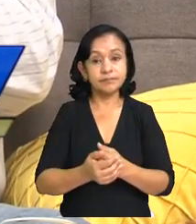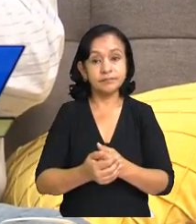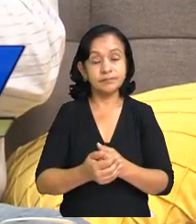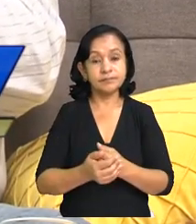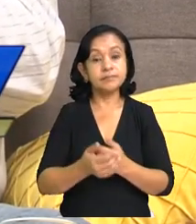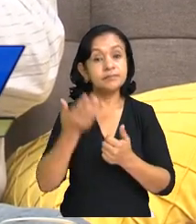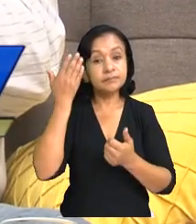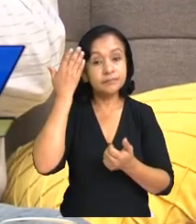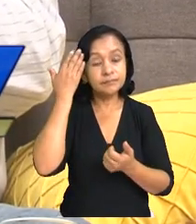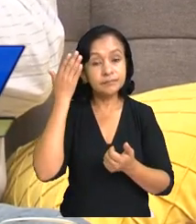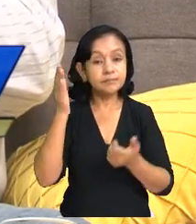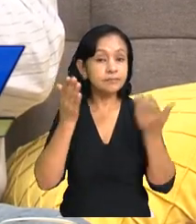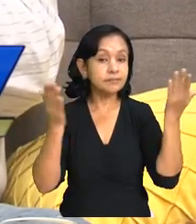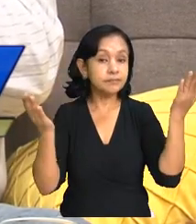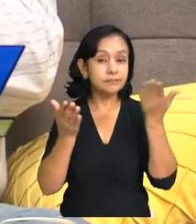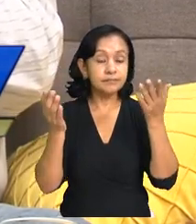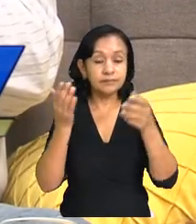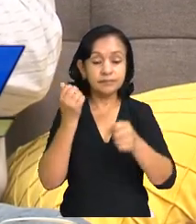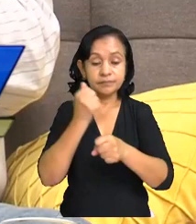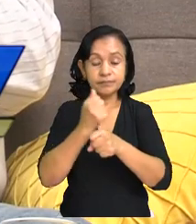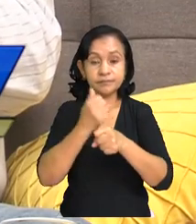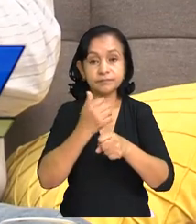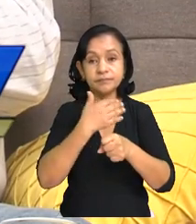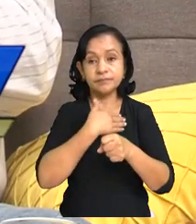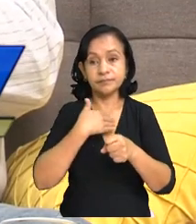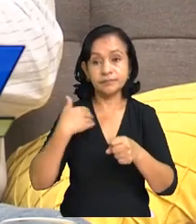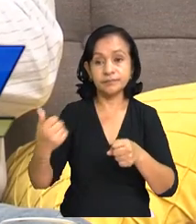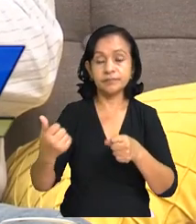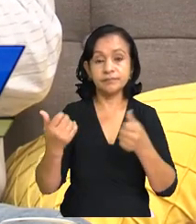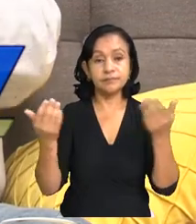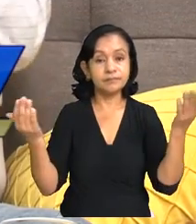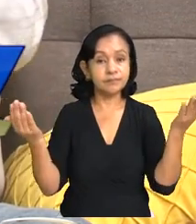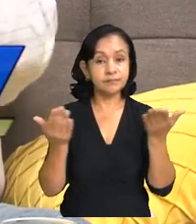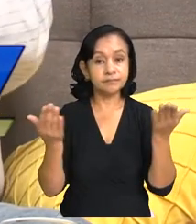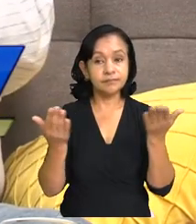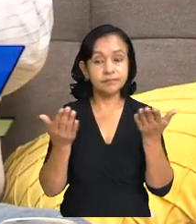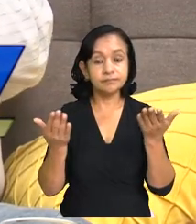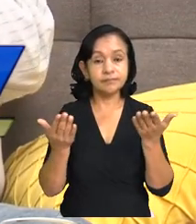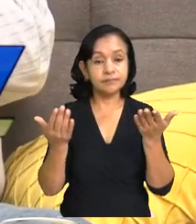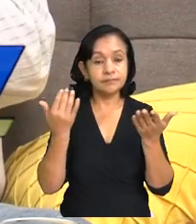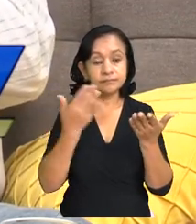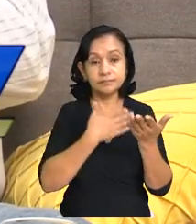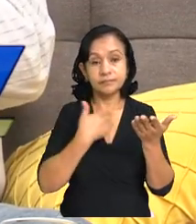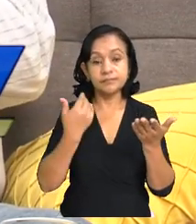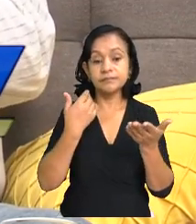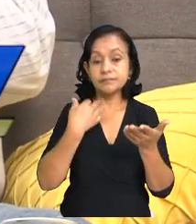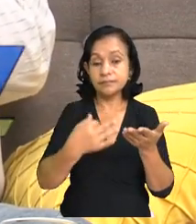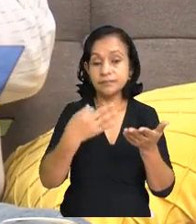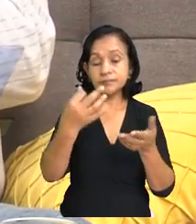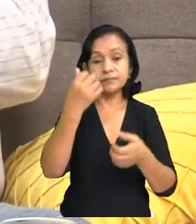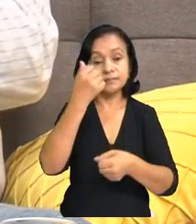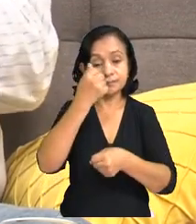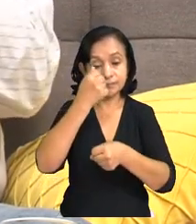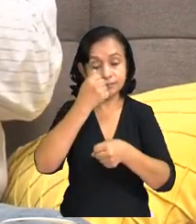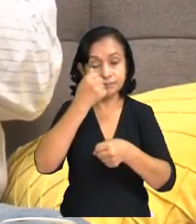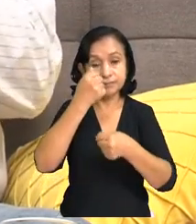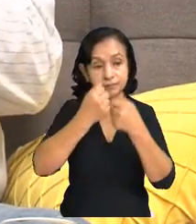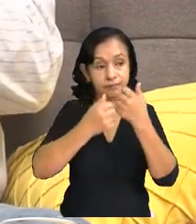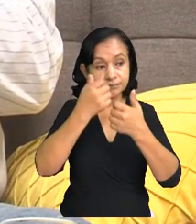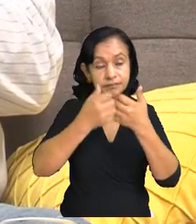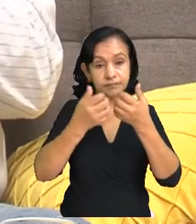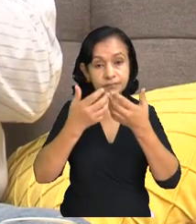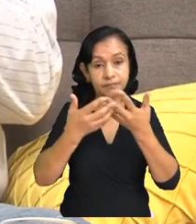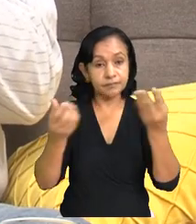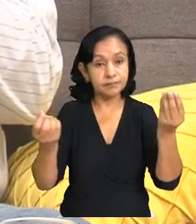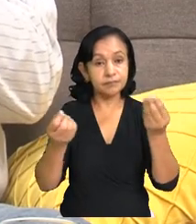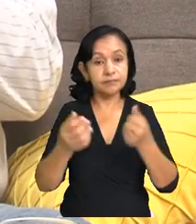para saber cómo trabajar mejor y a nosotros nos va a servir para cómo plantear mejores soluciones. Claro. Y actualmente estamos